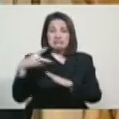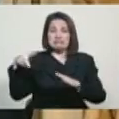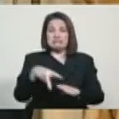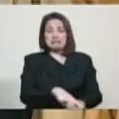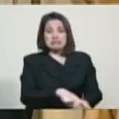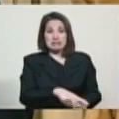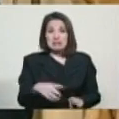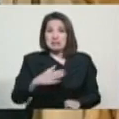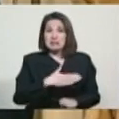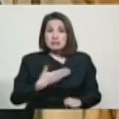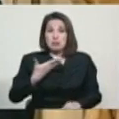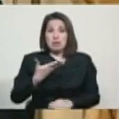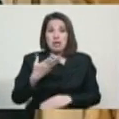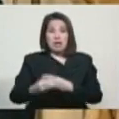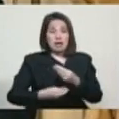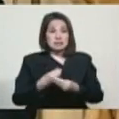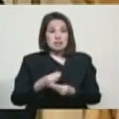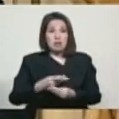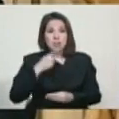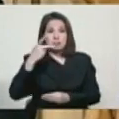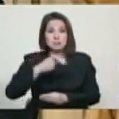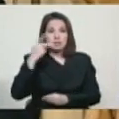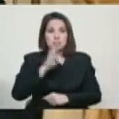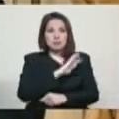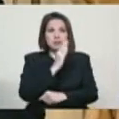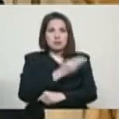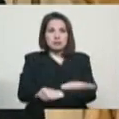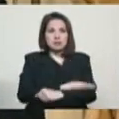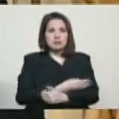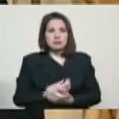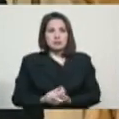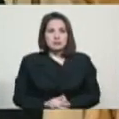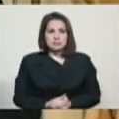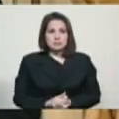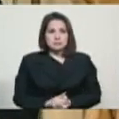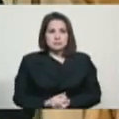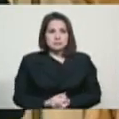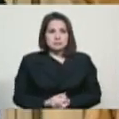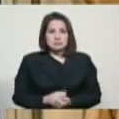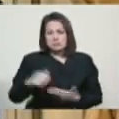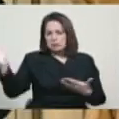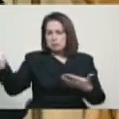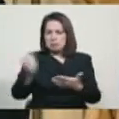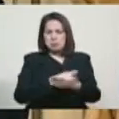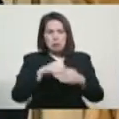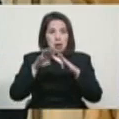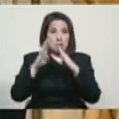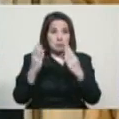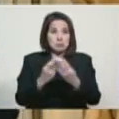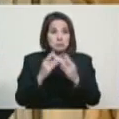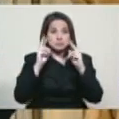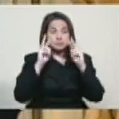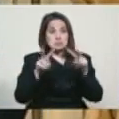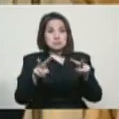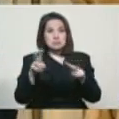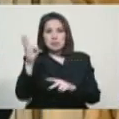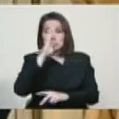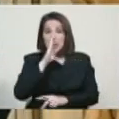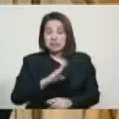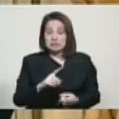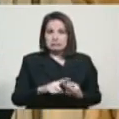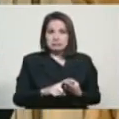si pudieran tomar el poder político arrasarían con todo el mundo. Veamos nada más Brasil, el gran